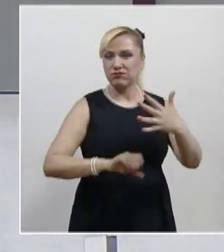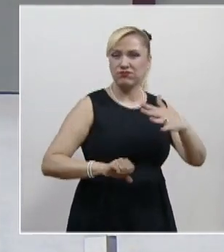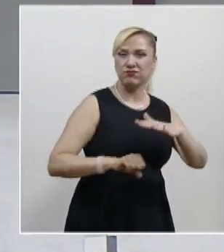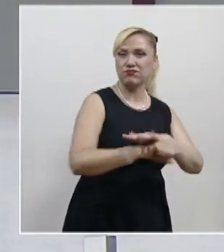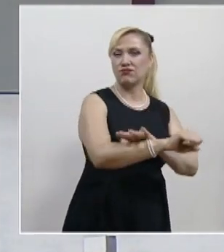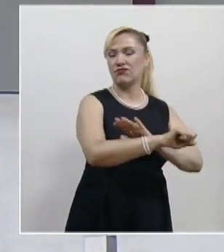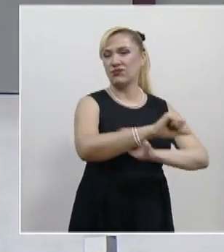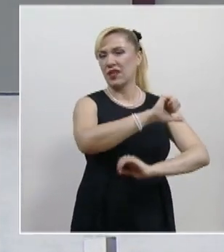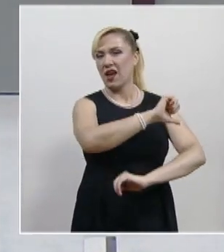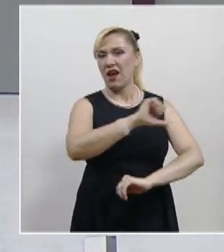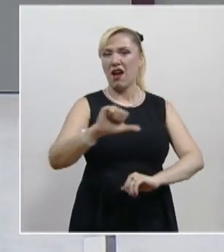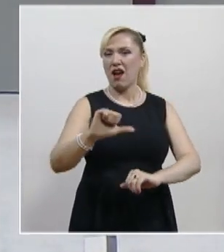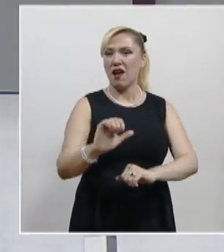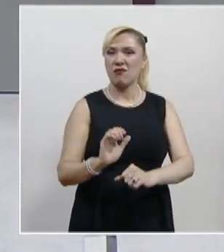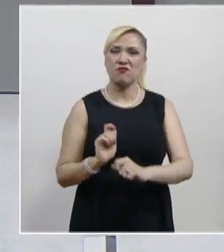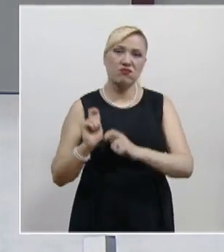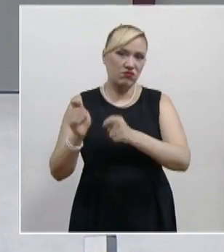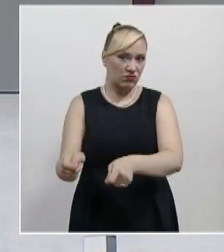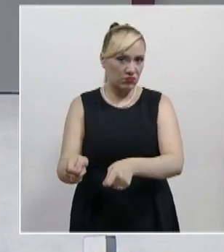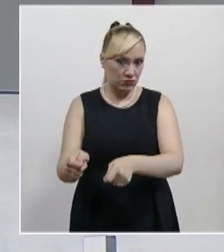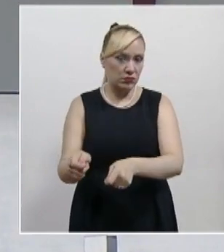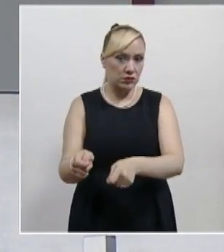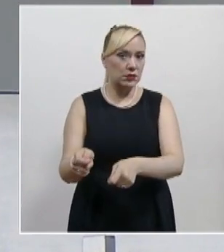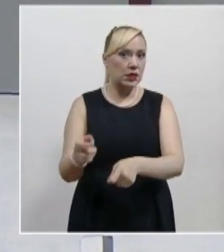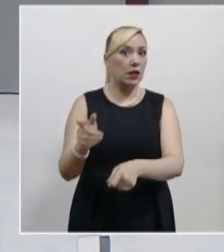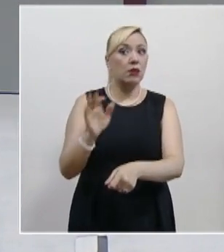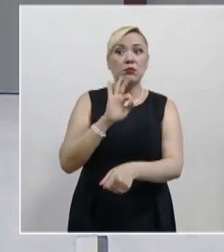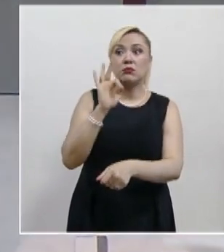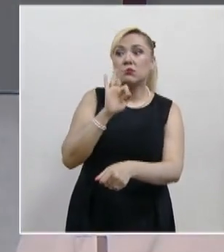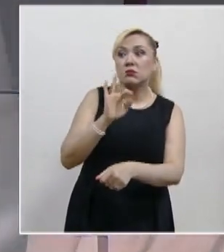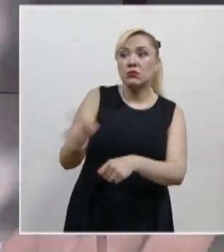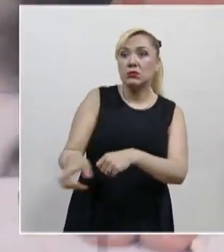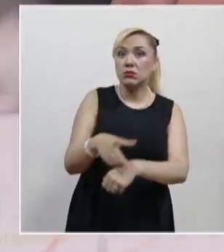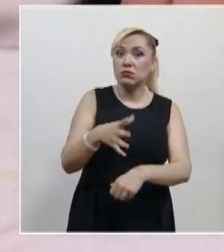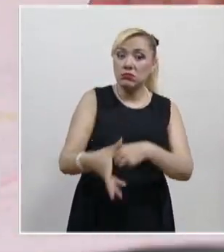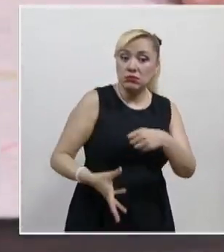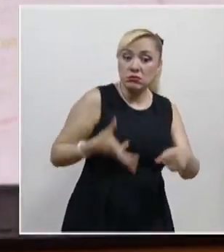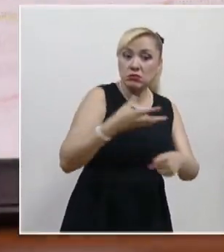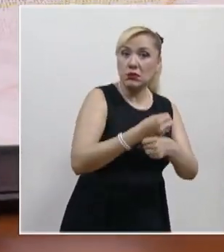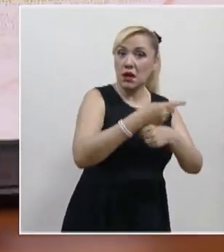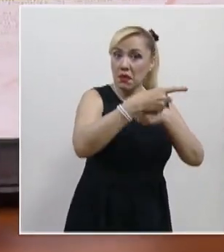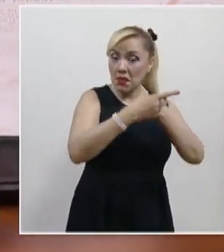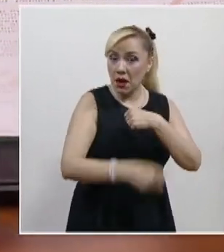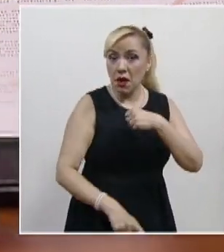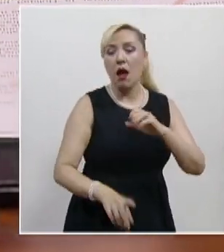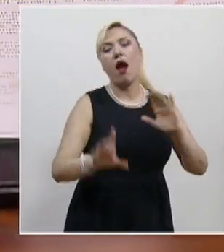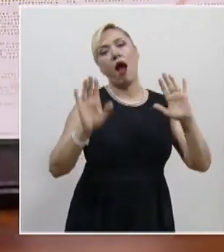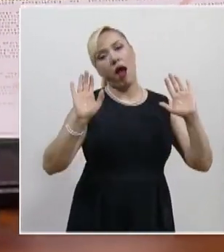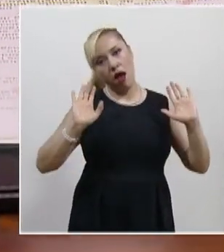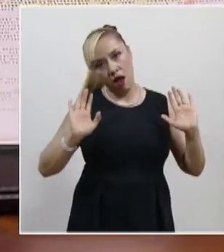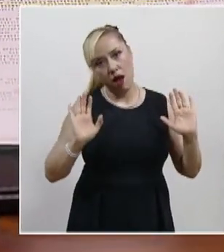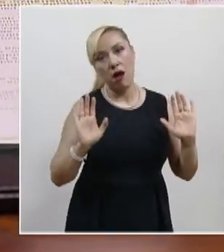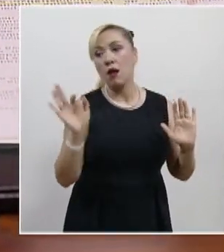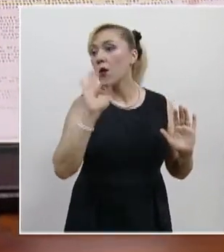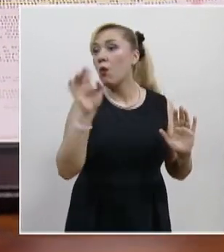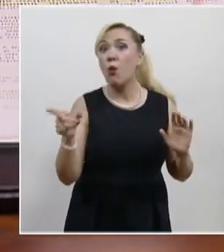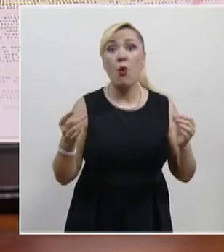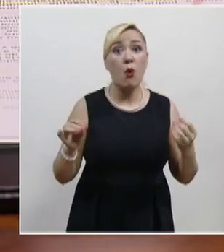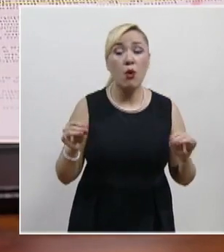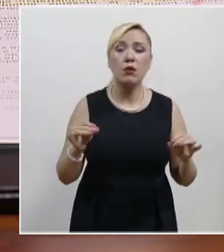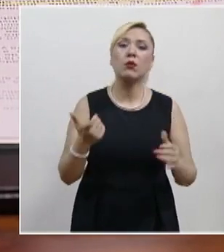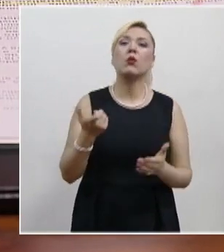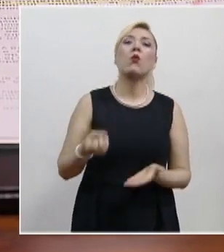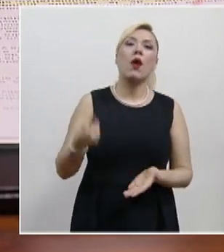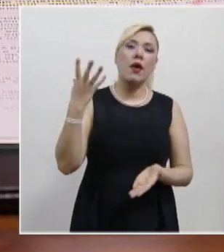de la condena a la reparación del daño, en caso de no haberse establecido su monto en la sentencia, debe cuantificarse previamente en el